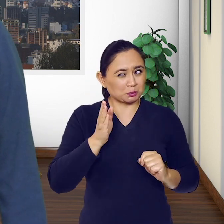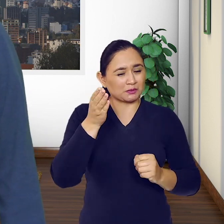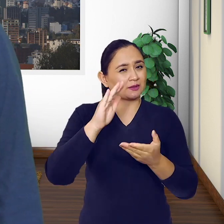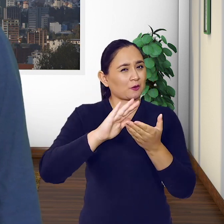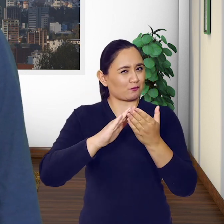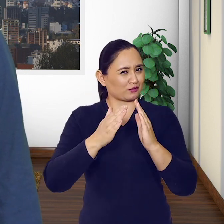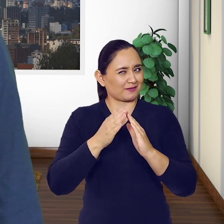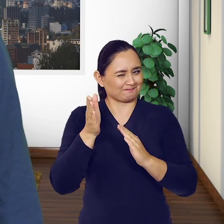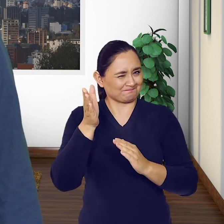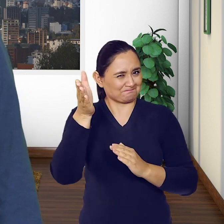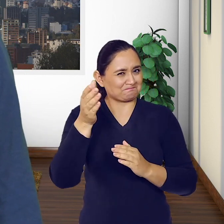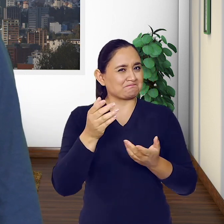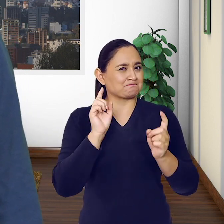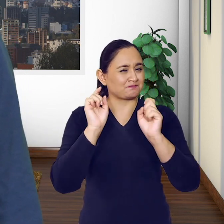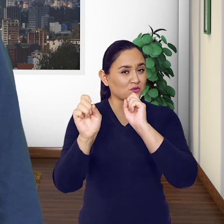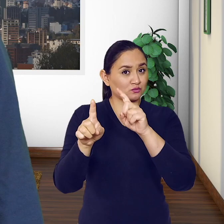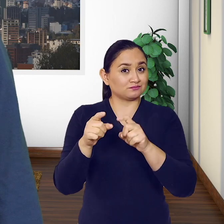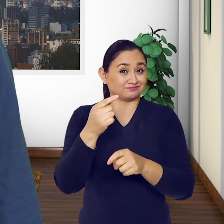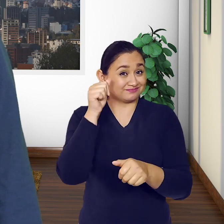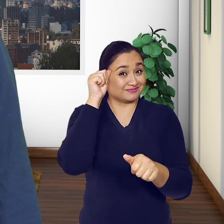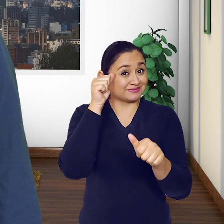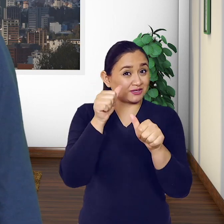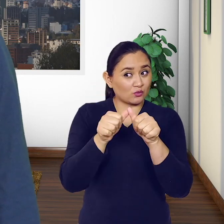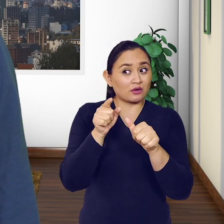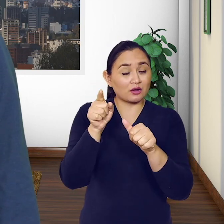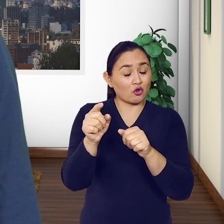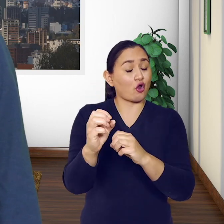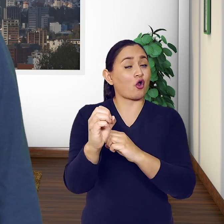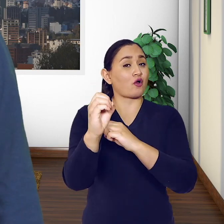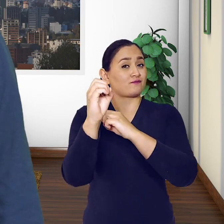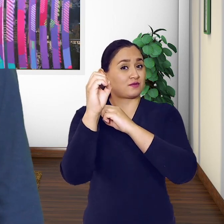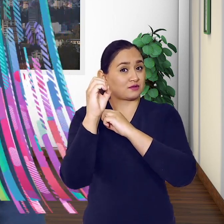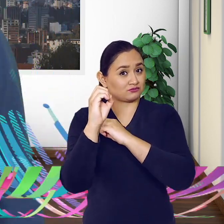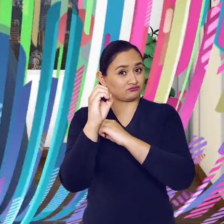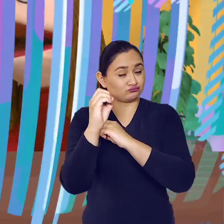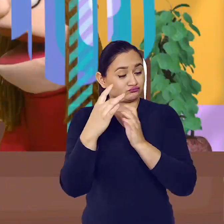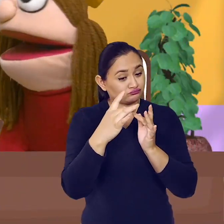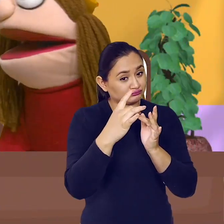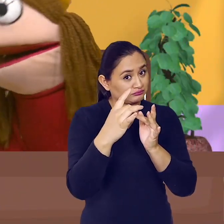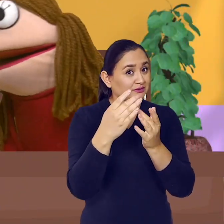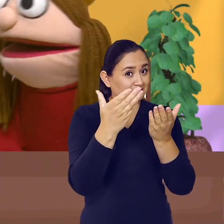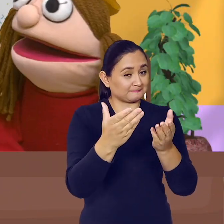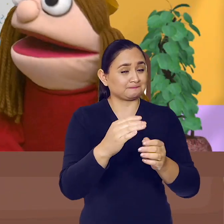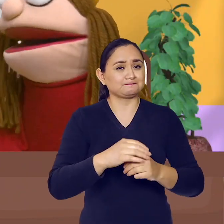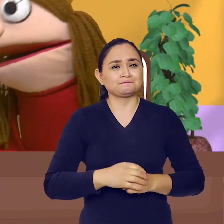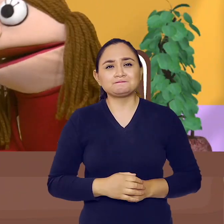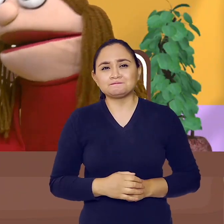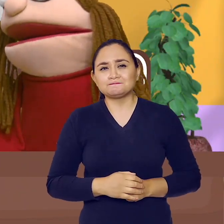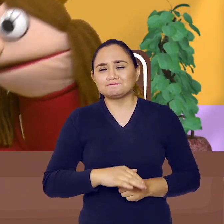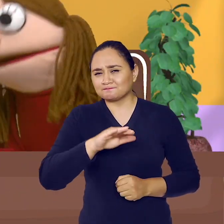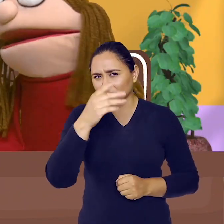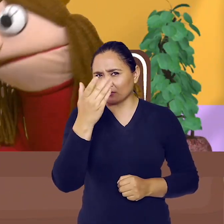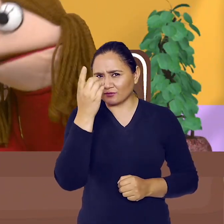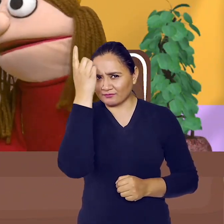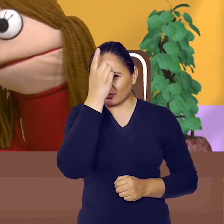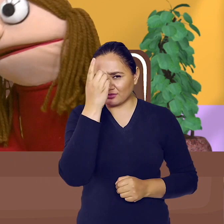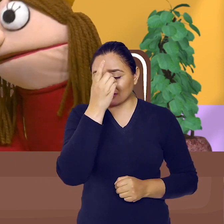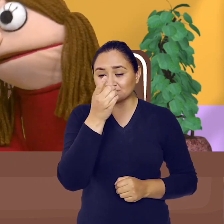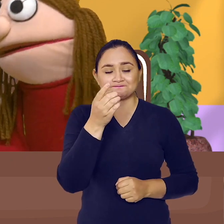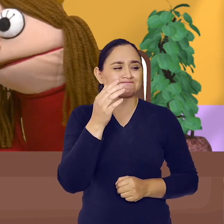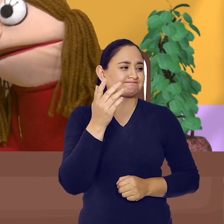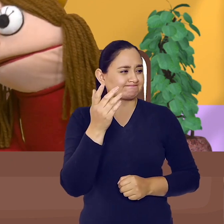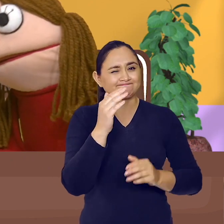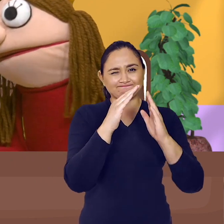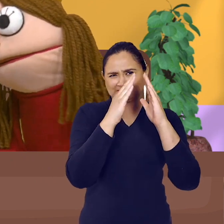Recuerda, siempre todos estos espacios están en la obligación de atenderte y orientarte. ¿Sabe, profe Diana? En mi casa